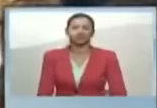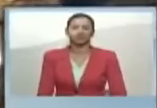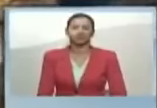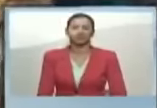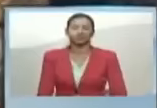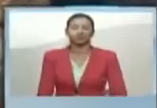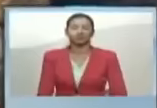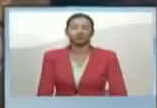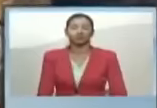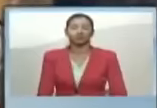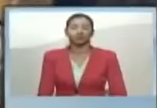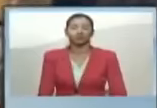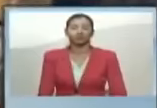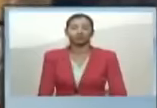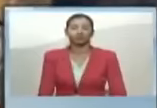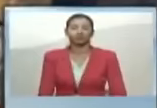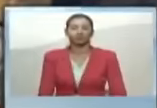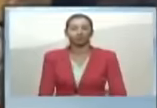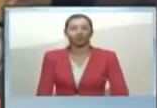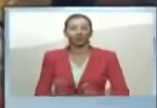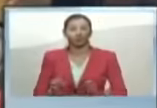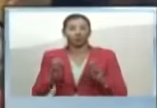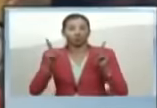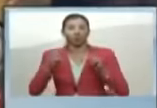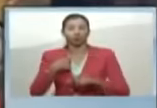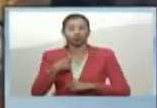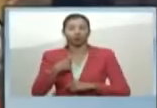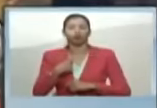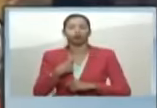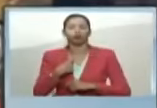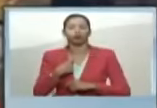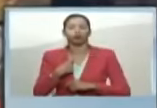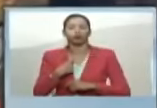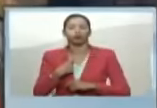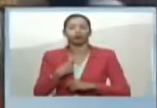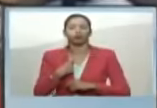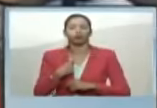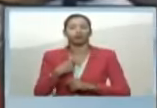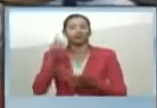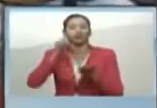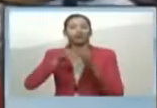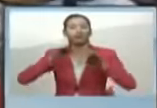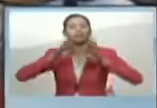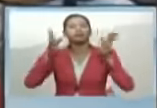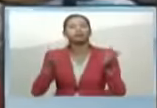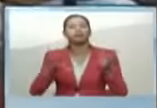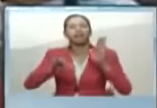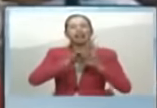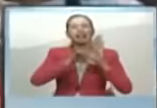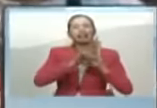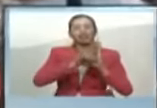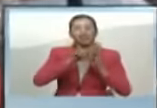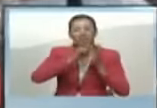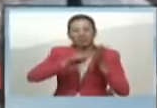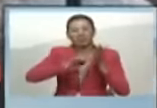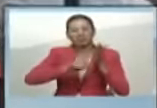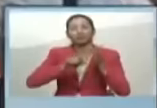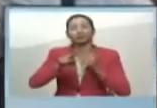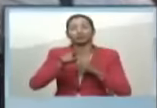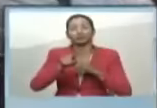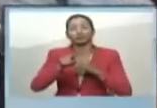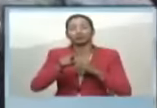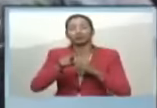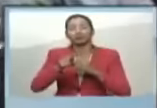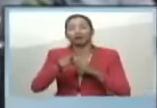Yo tuve oportunidad de participar en la mesa legislativa y allí